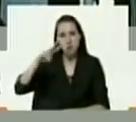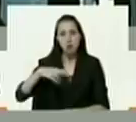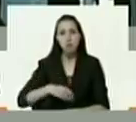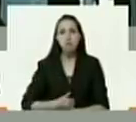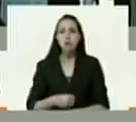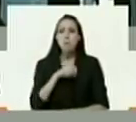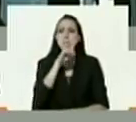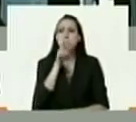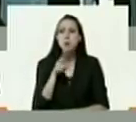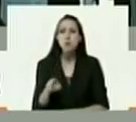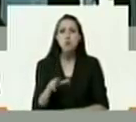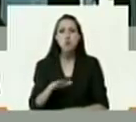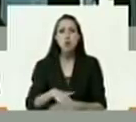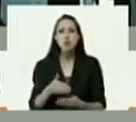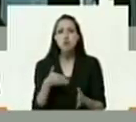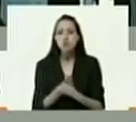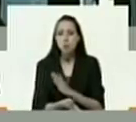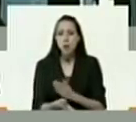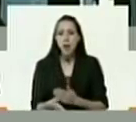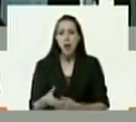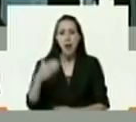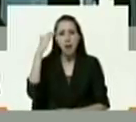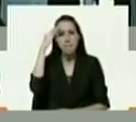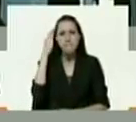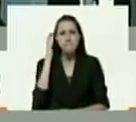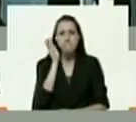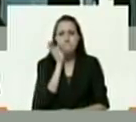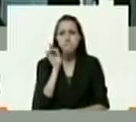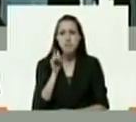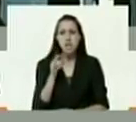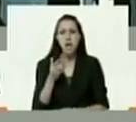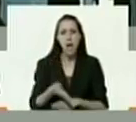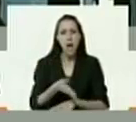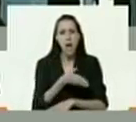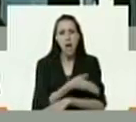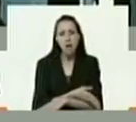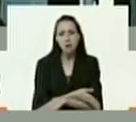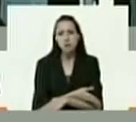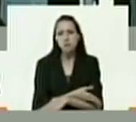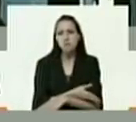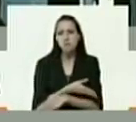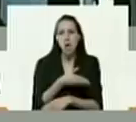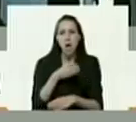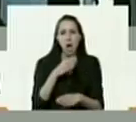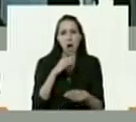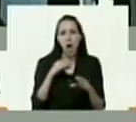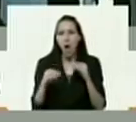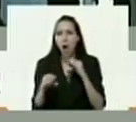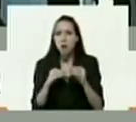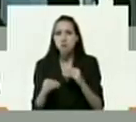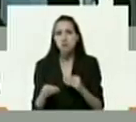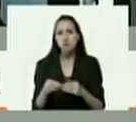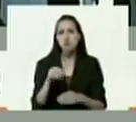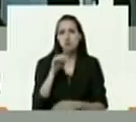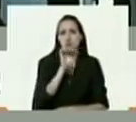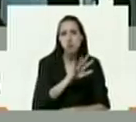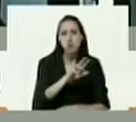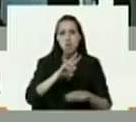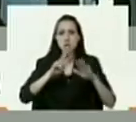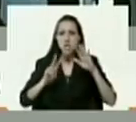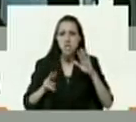Los informes de alta comisionada, el que escuchamos el último, la actualización oral, ella habla de 57